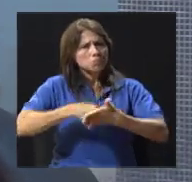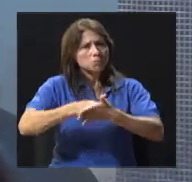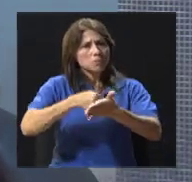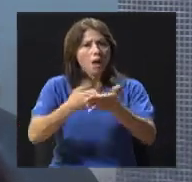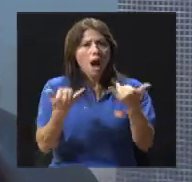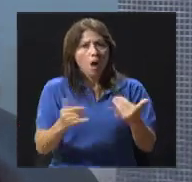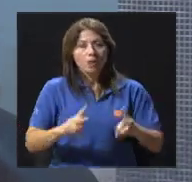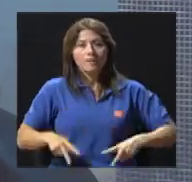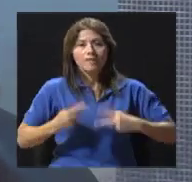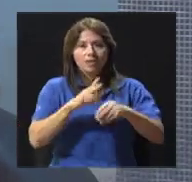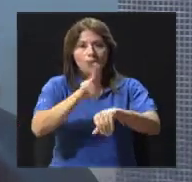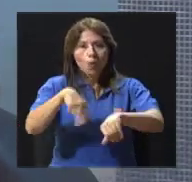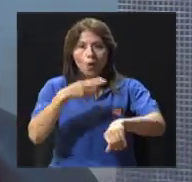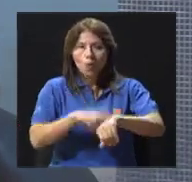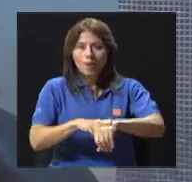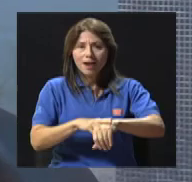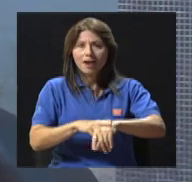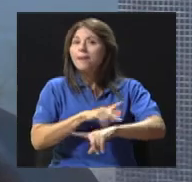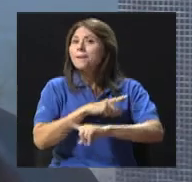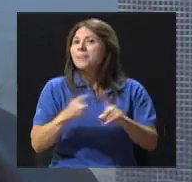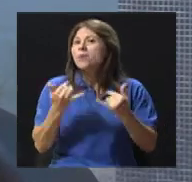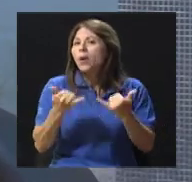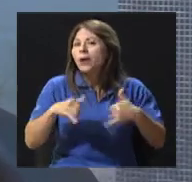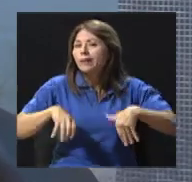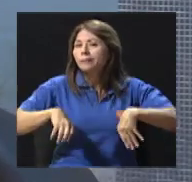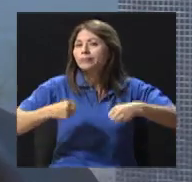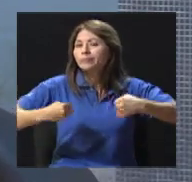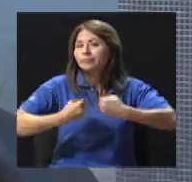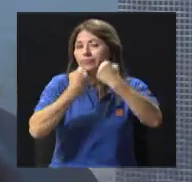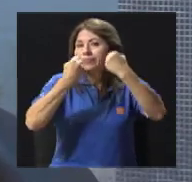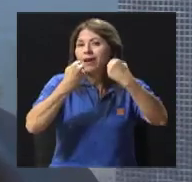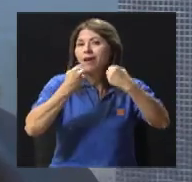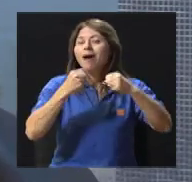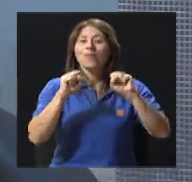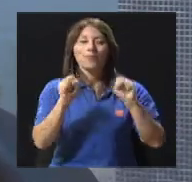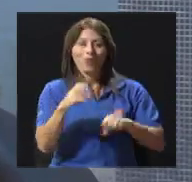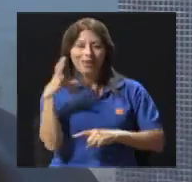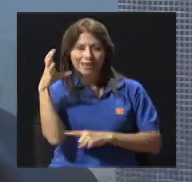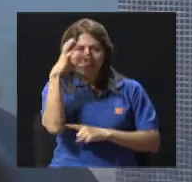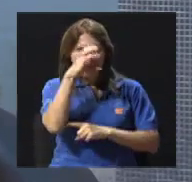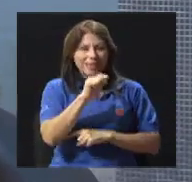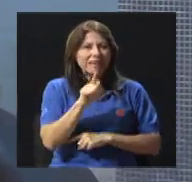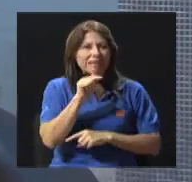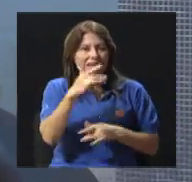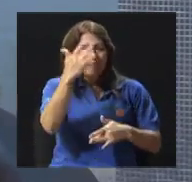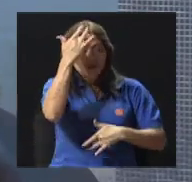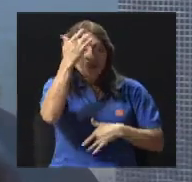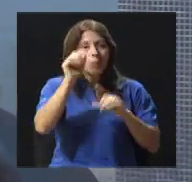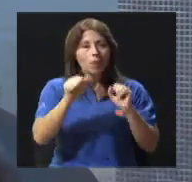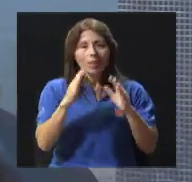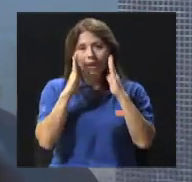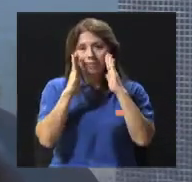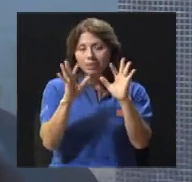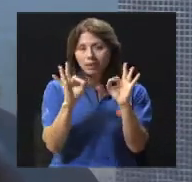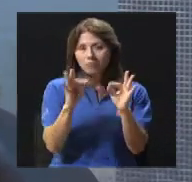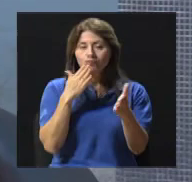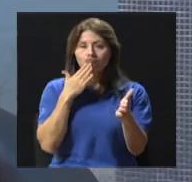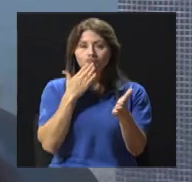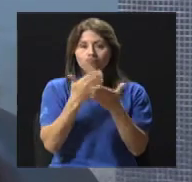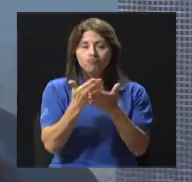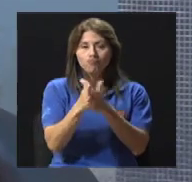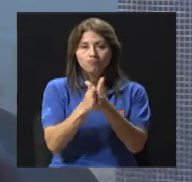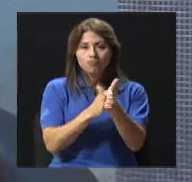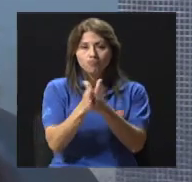normal. El reto es, bueno, poder detectar en este momento oportunamente a los pacientes y poder darles un tratamiento eficaz. también